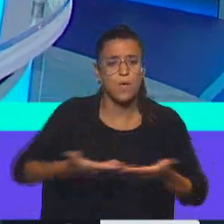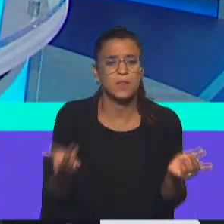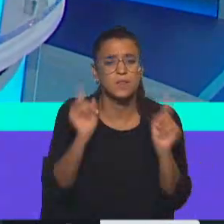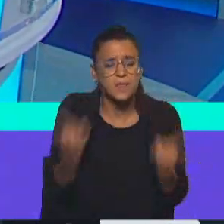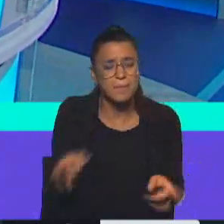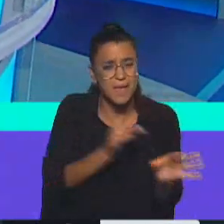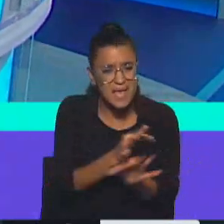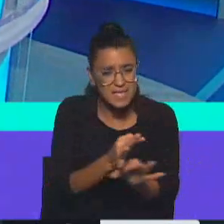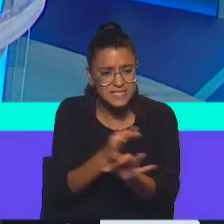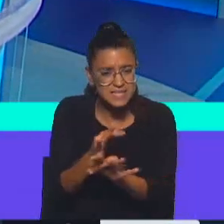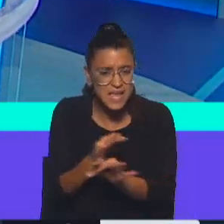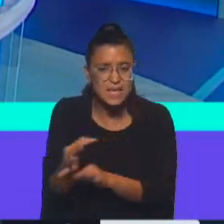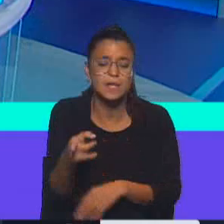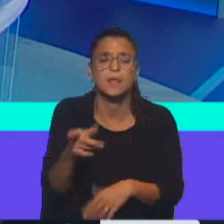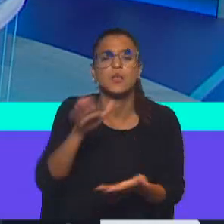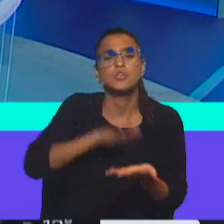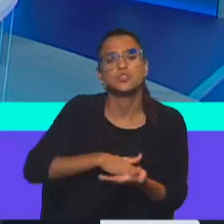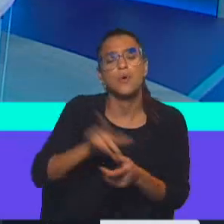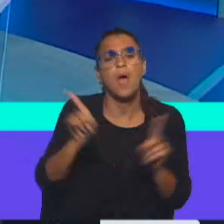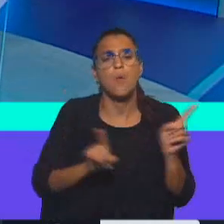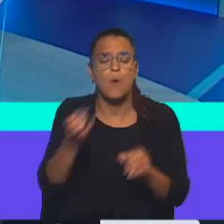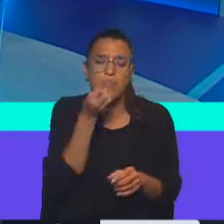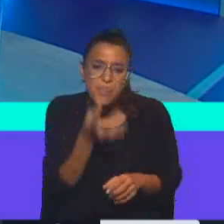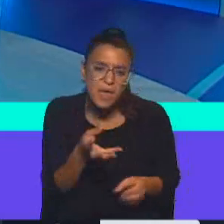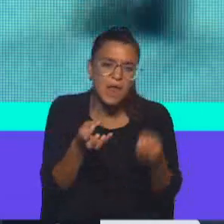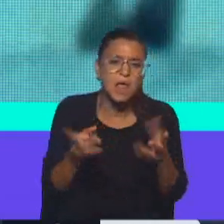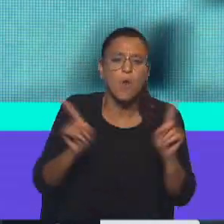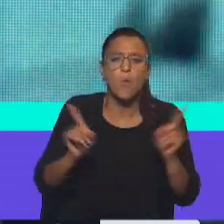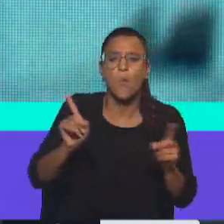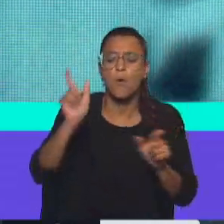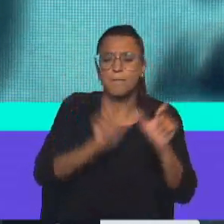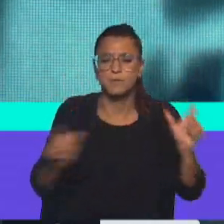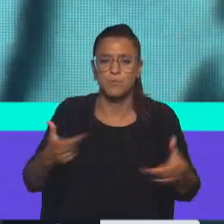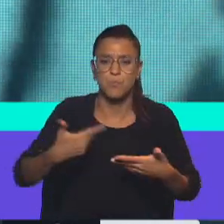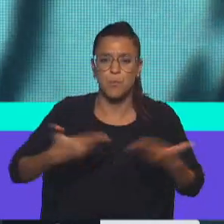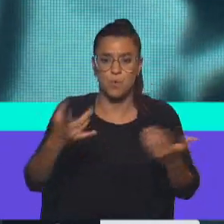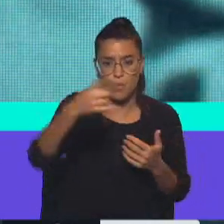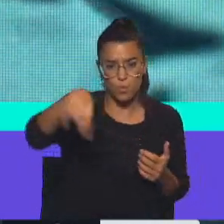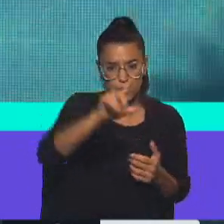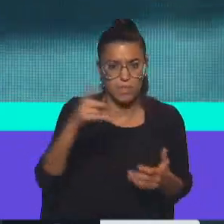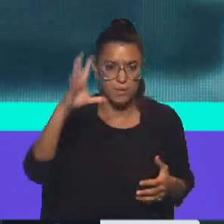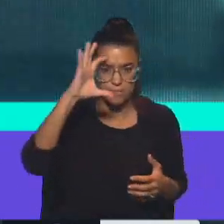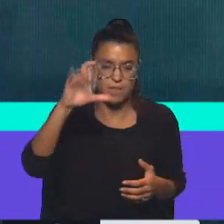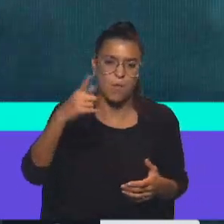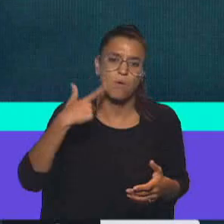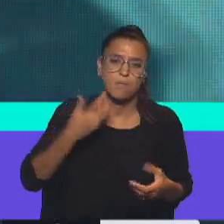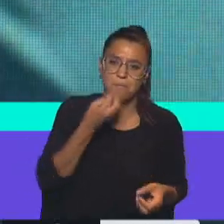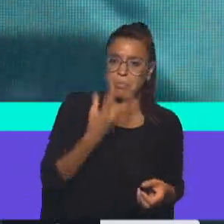se enseña. Y en el marco de algunas declaraciones que algunas figuras públicas, seguramente ustedes las recordarán, han